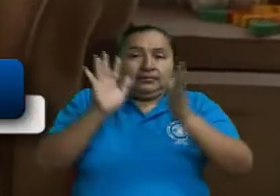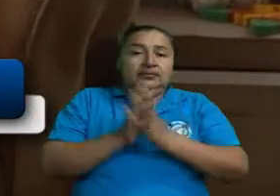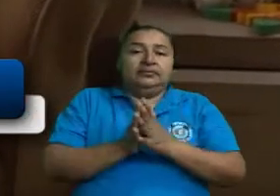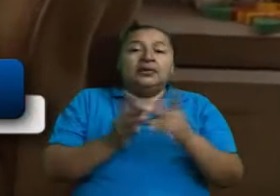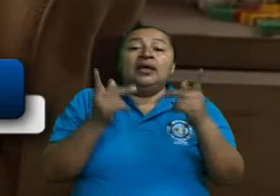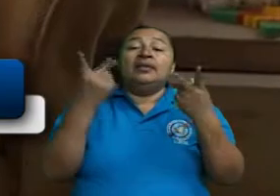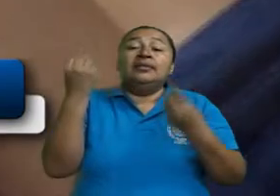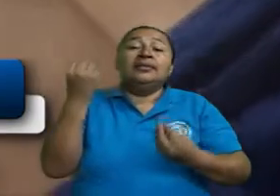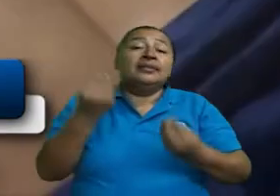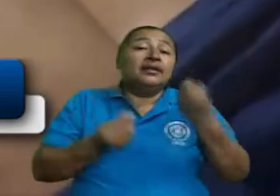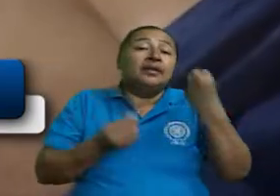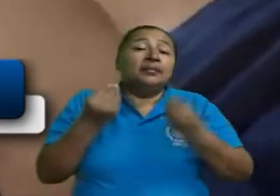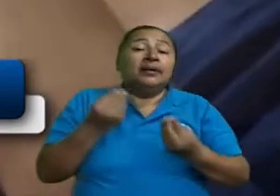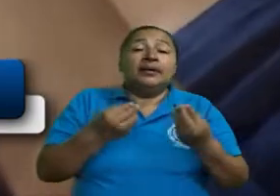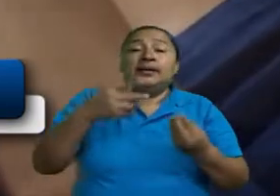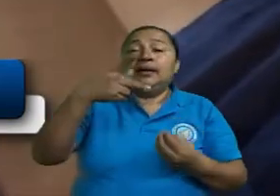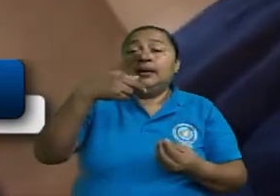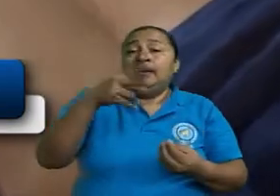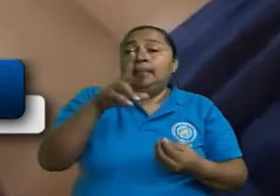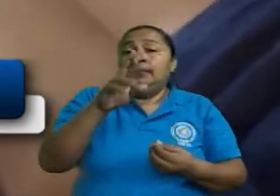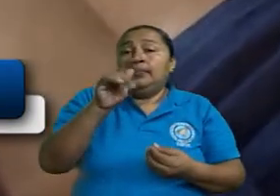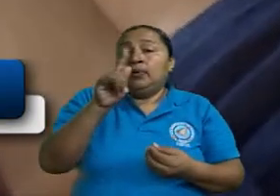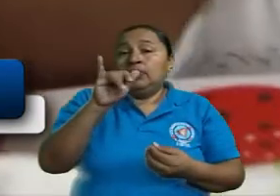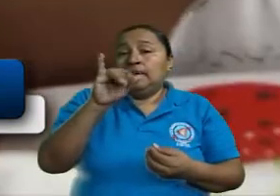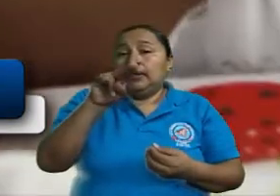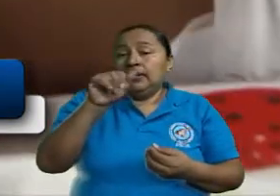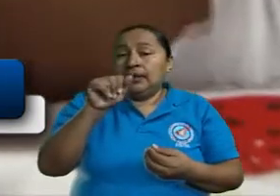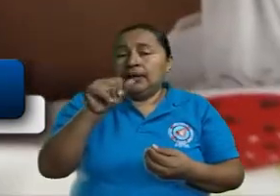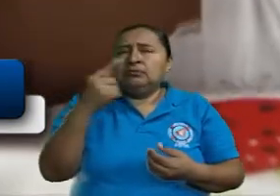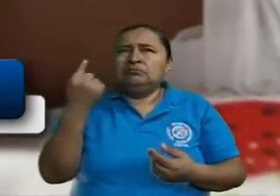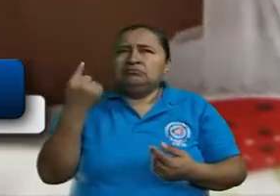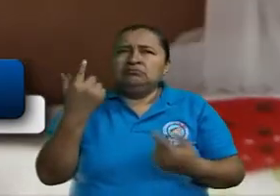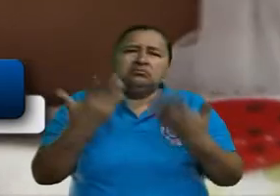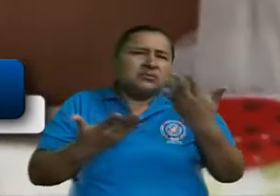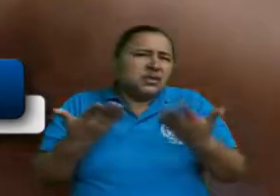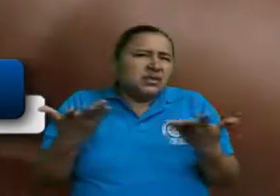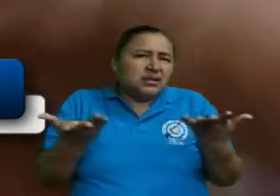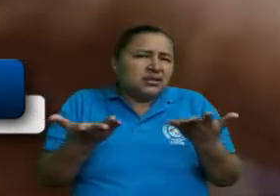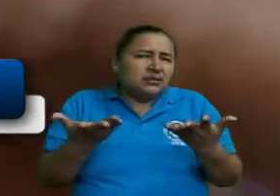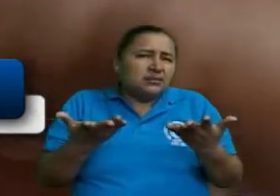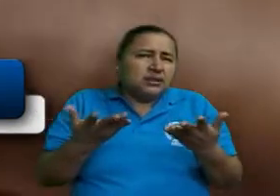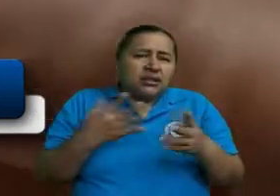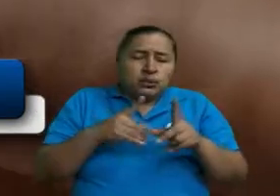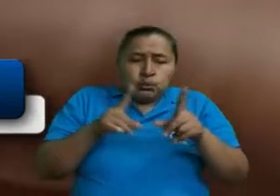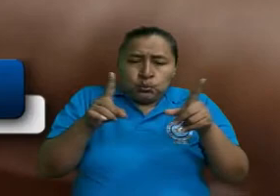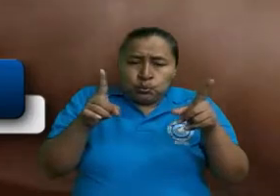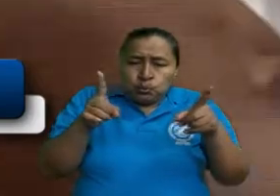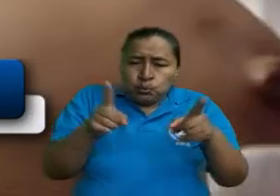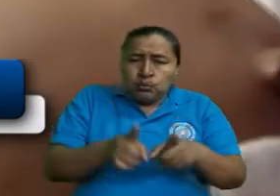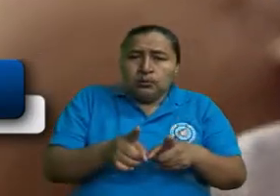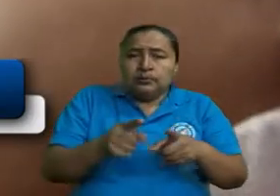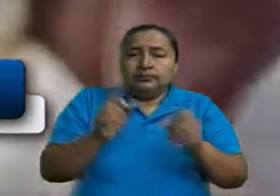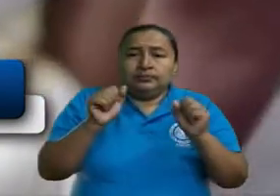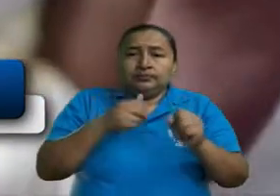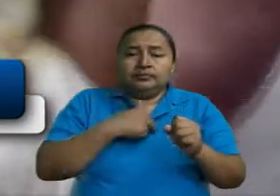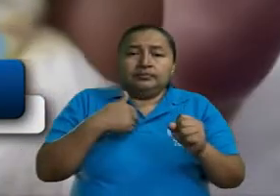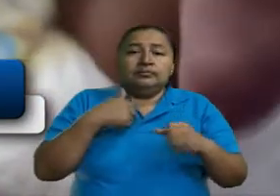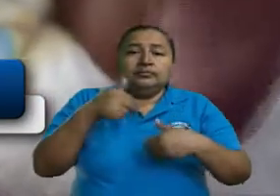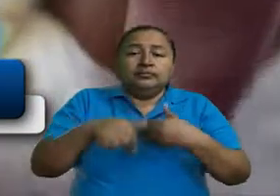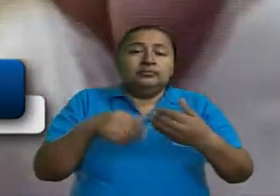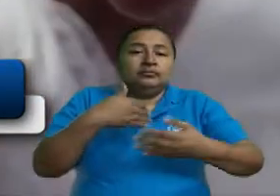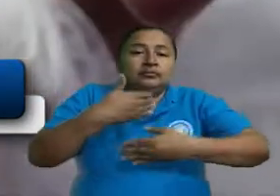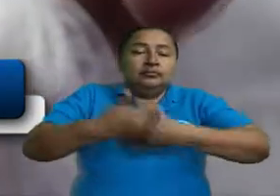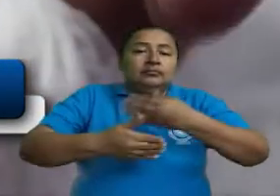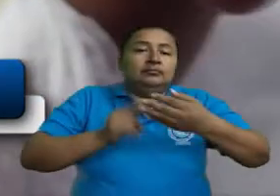tipo de proteína, de qué tan, se podría decir, simplificada esté, entonces esta va